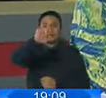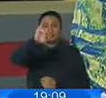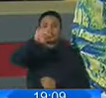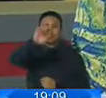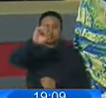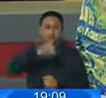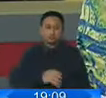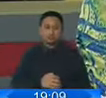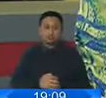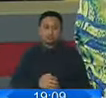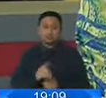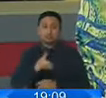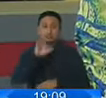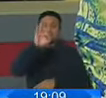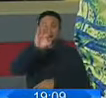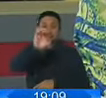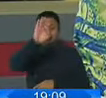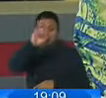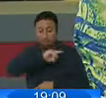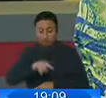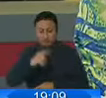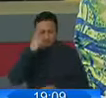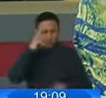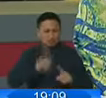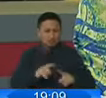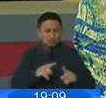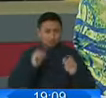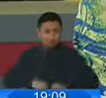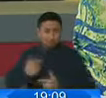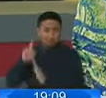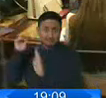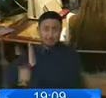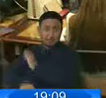como el jugador, estudian la posibilidad de entablar una demanda.